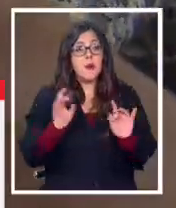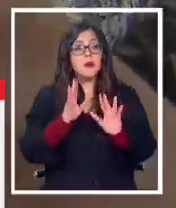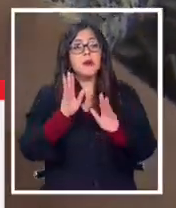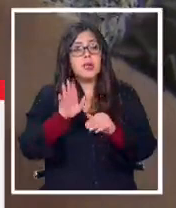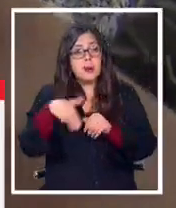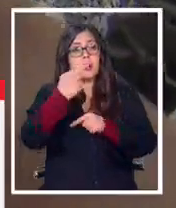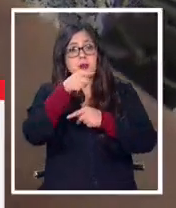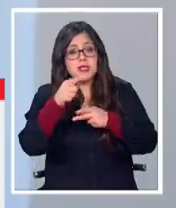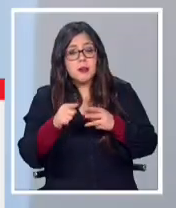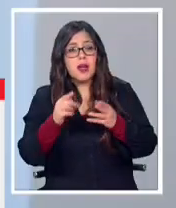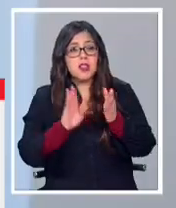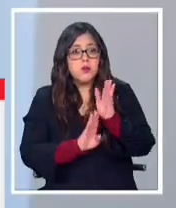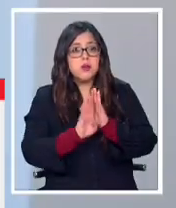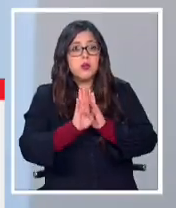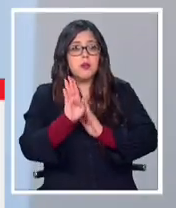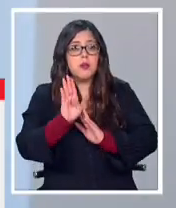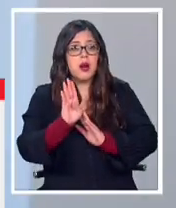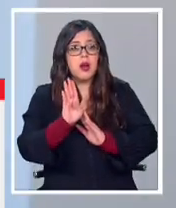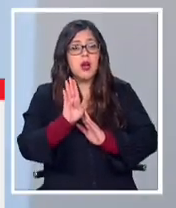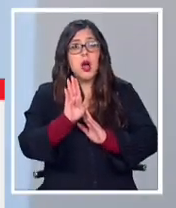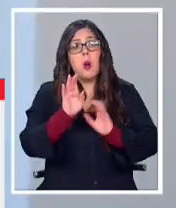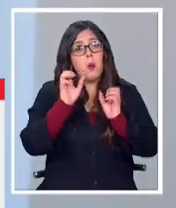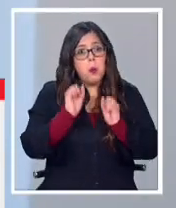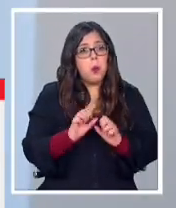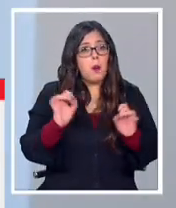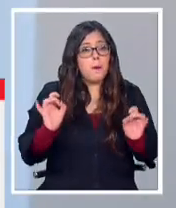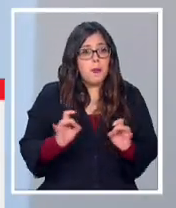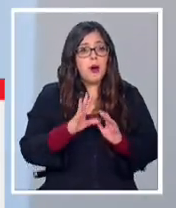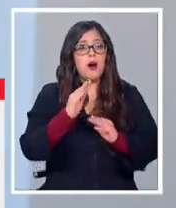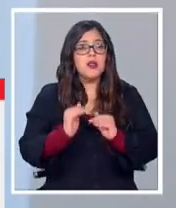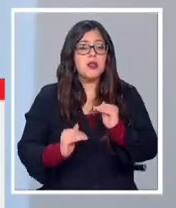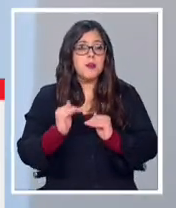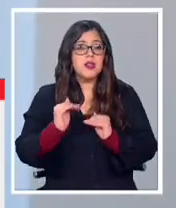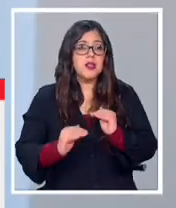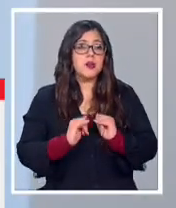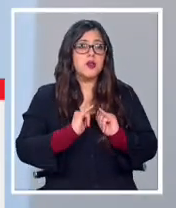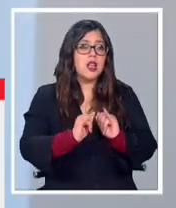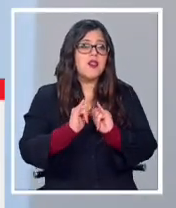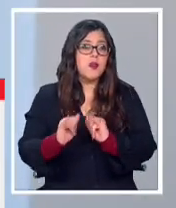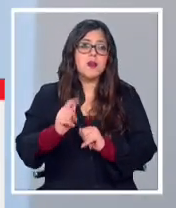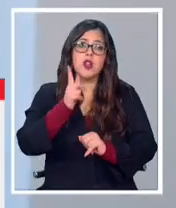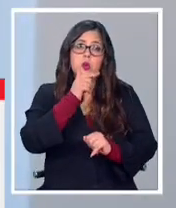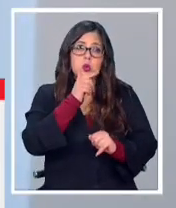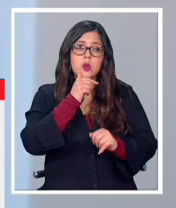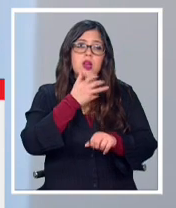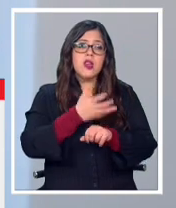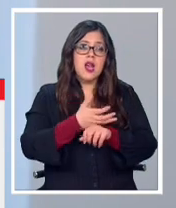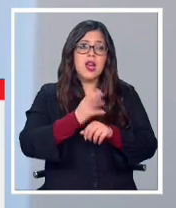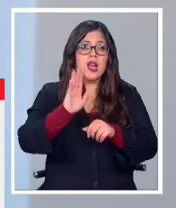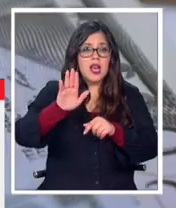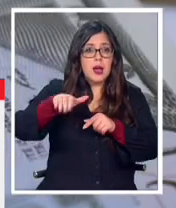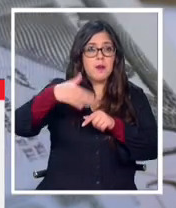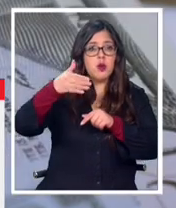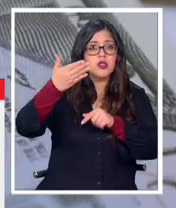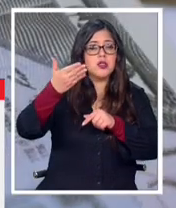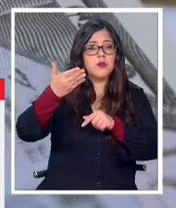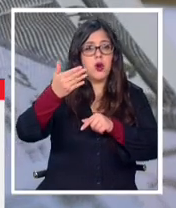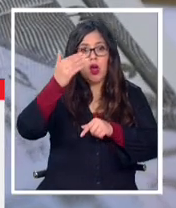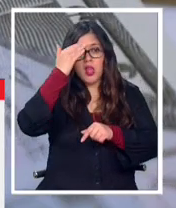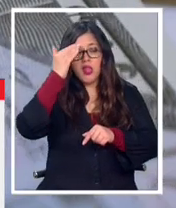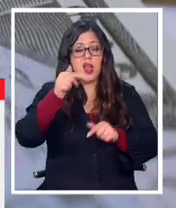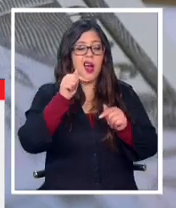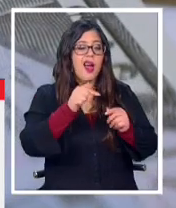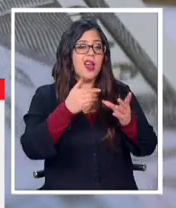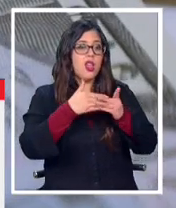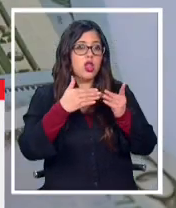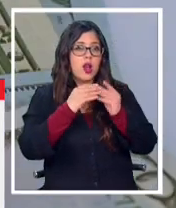sesiones, no creemos que haya tocado un techo, puede seguir subiendo. Depende un poco de las noticias, la certidumbre que pueda llegar a haber en las próximas sesiones. Alza del dólar